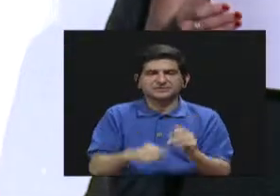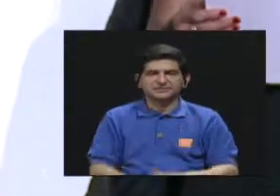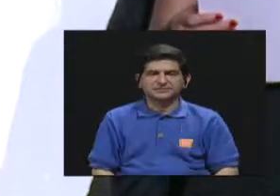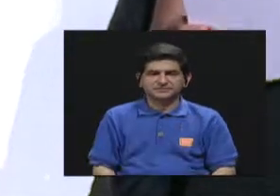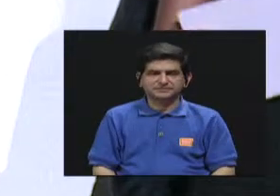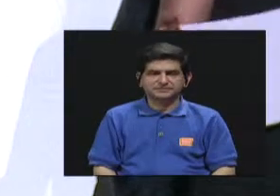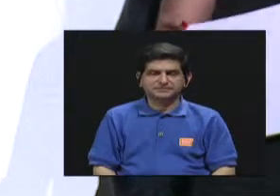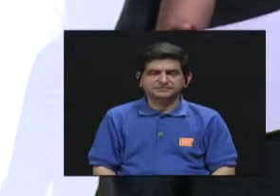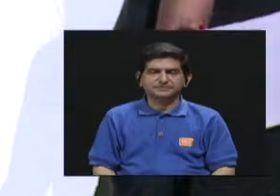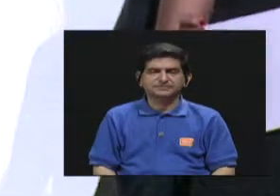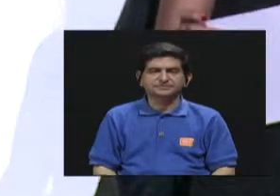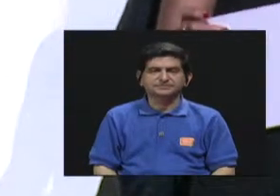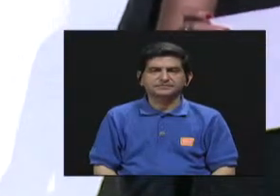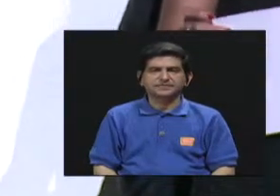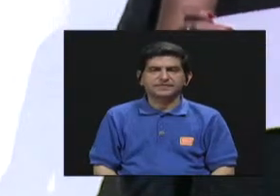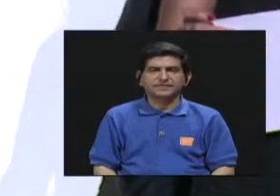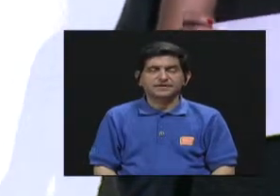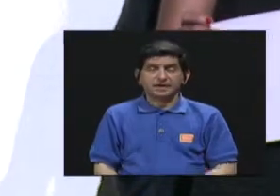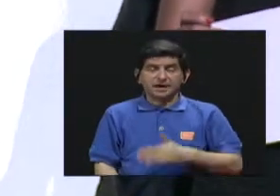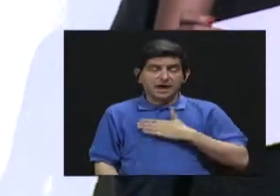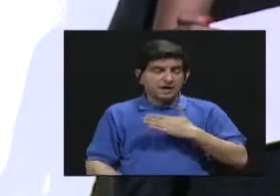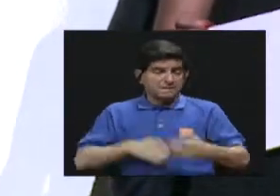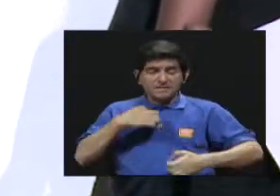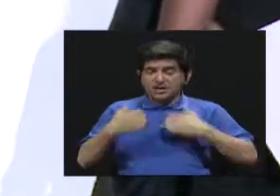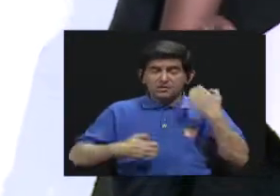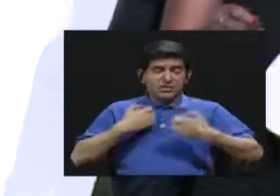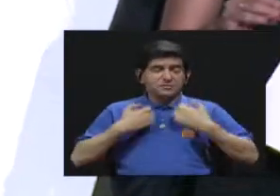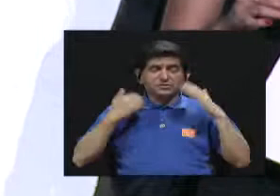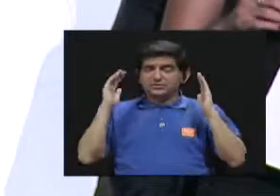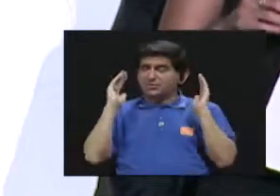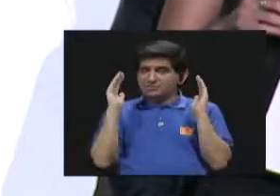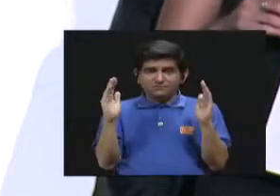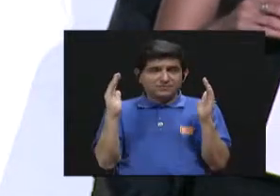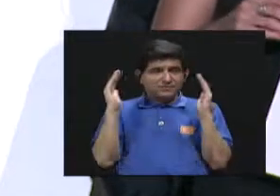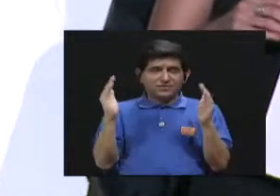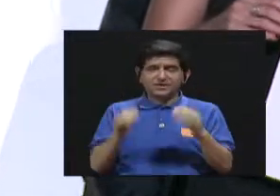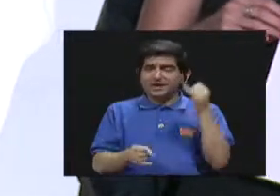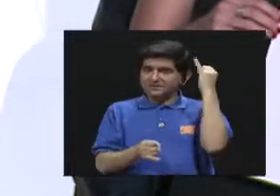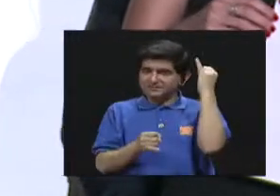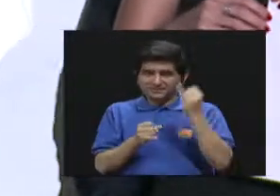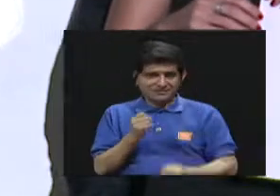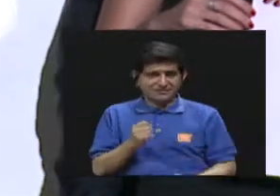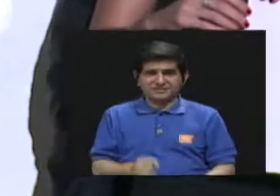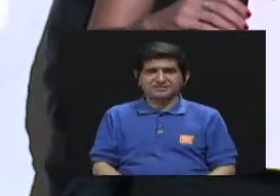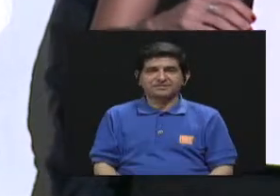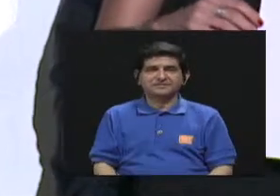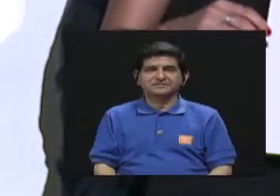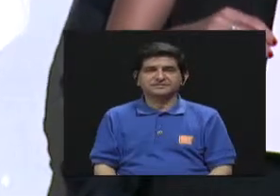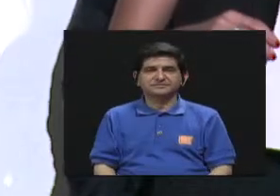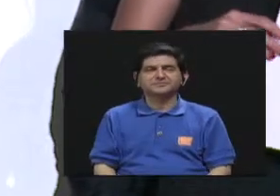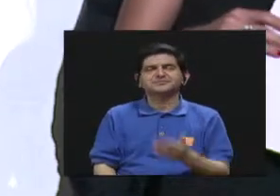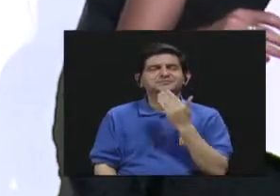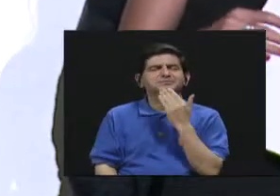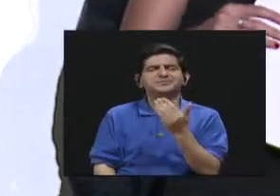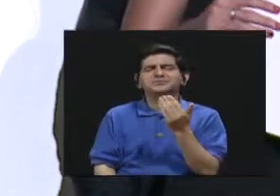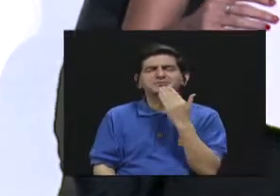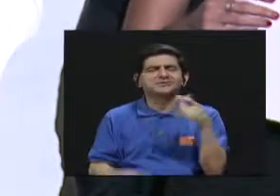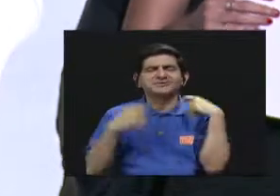Entonces, me da una emoción enorme como poder terminarlo pronto. Y muchísimas gracias al festival.